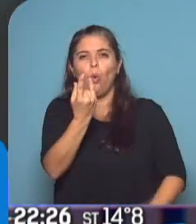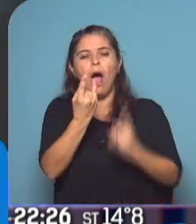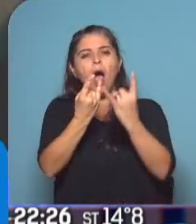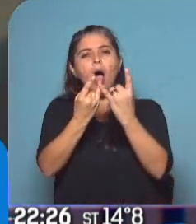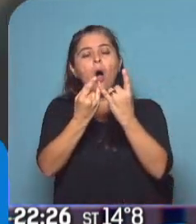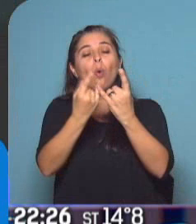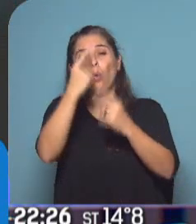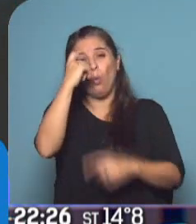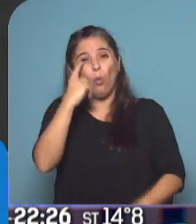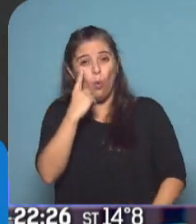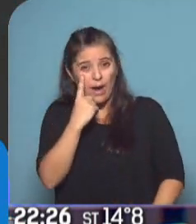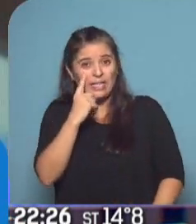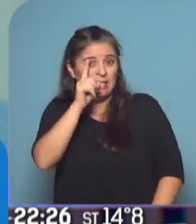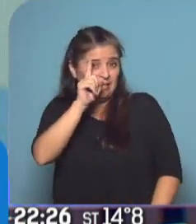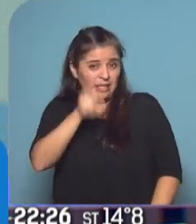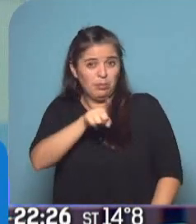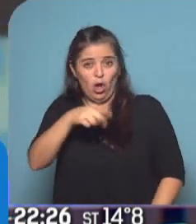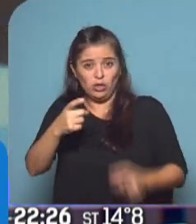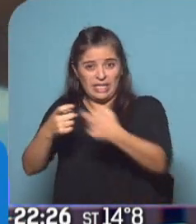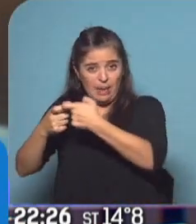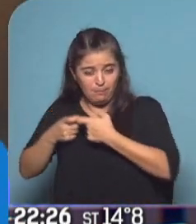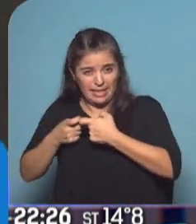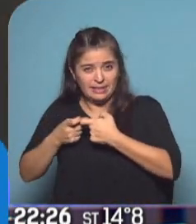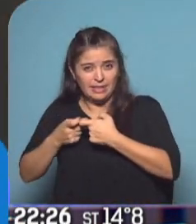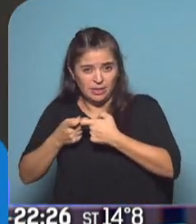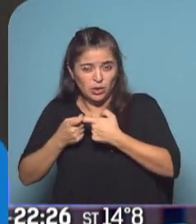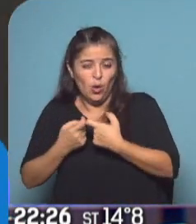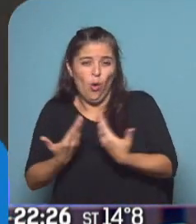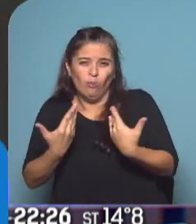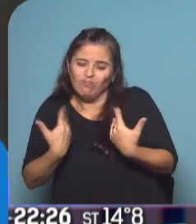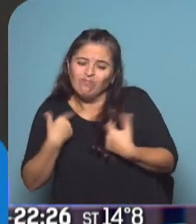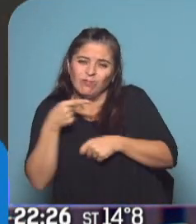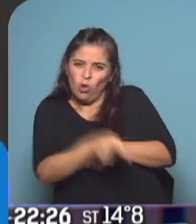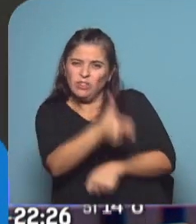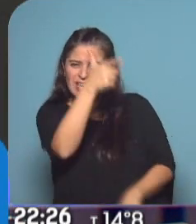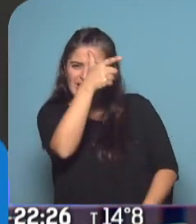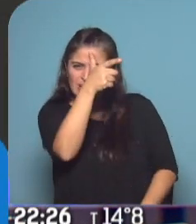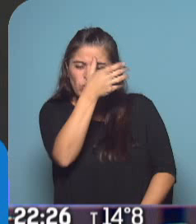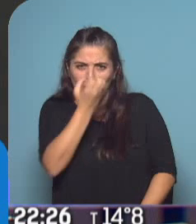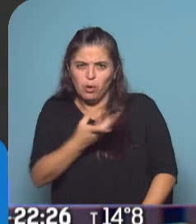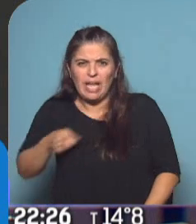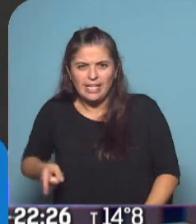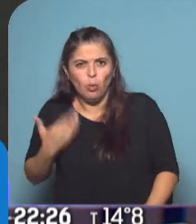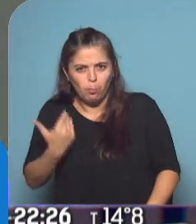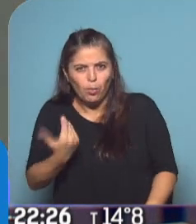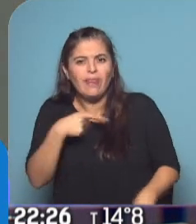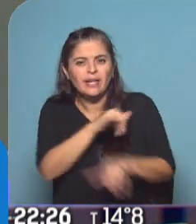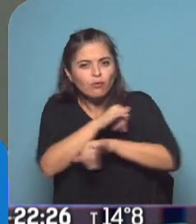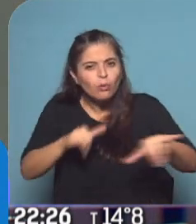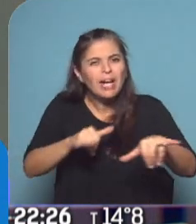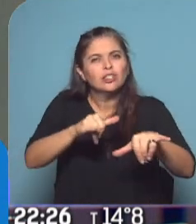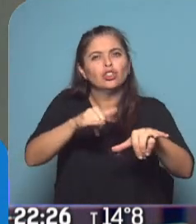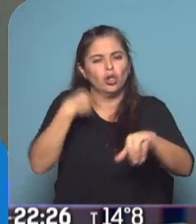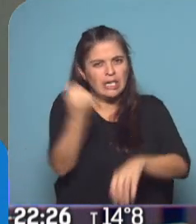por el potencial o por la posibilidad de acceder a información clasificada e información de inteligencia